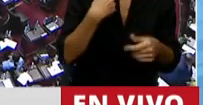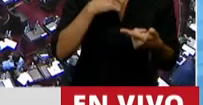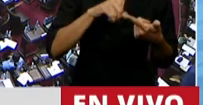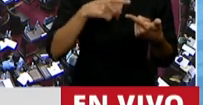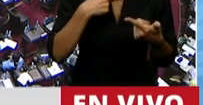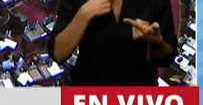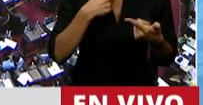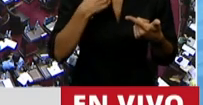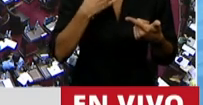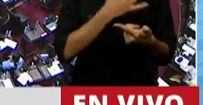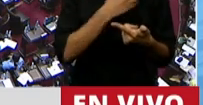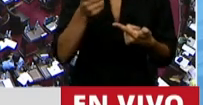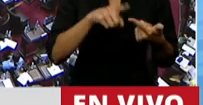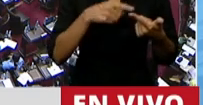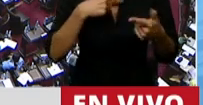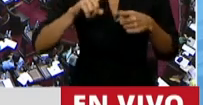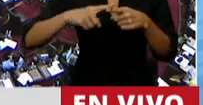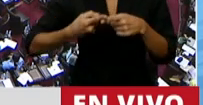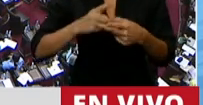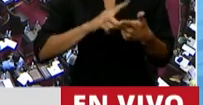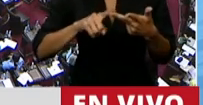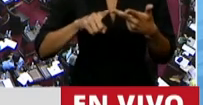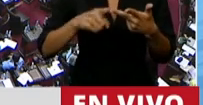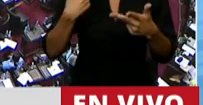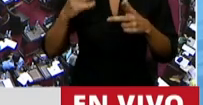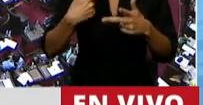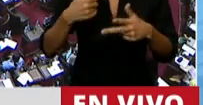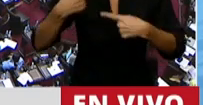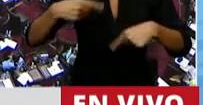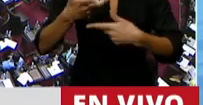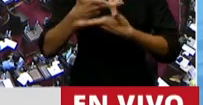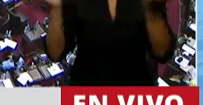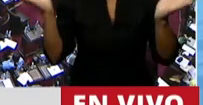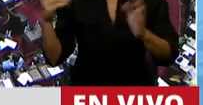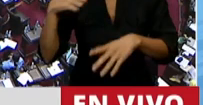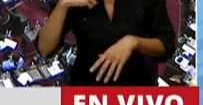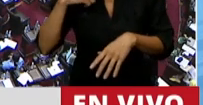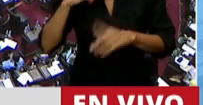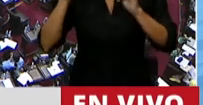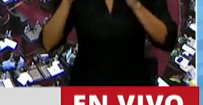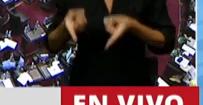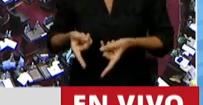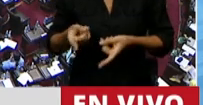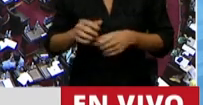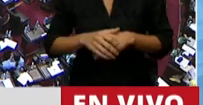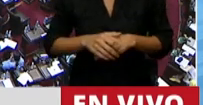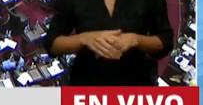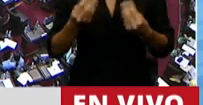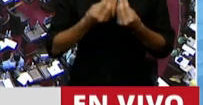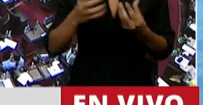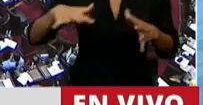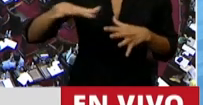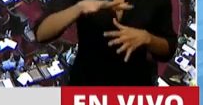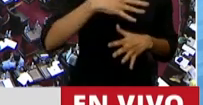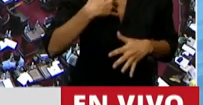laboral, en el mundo político, en lo público, pero también en lo privado. Y es a partir de